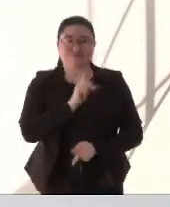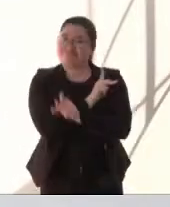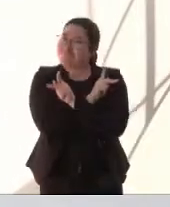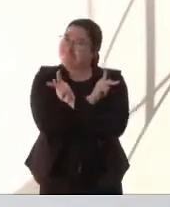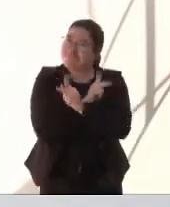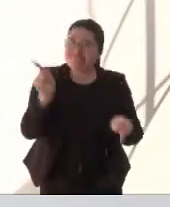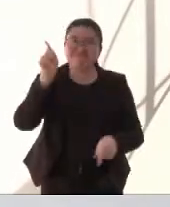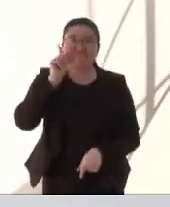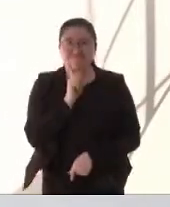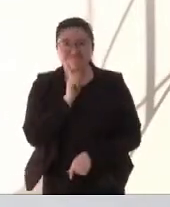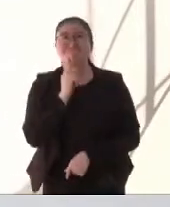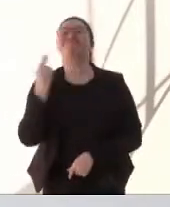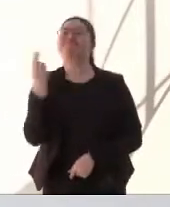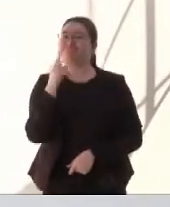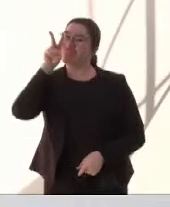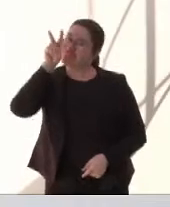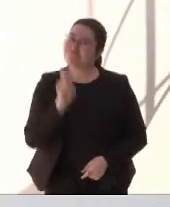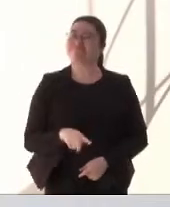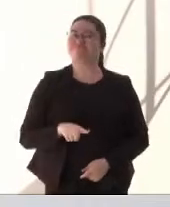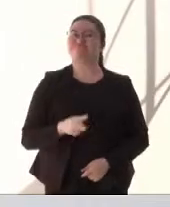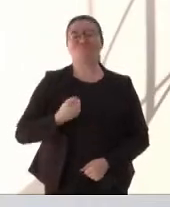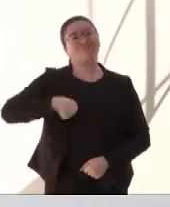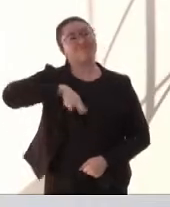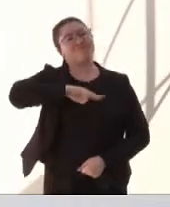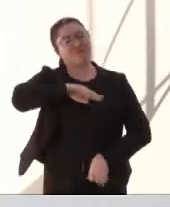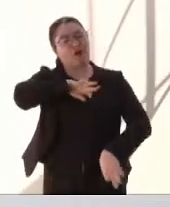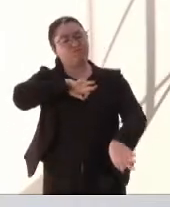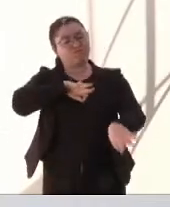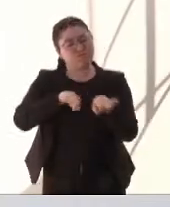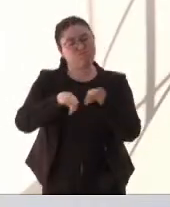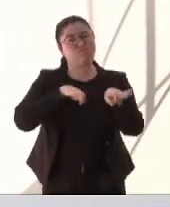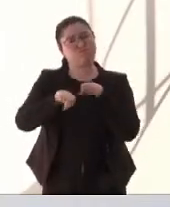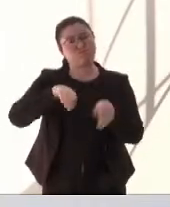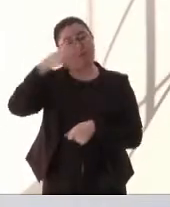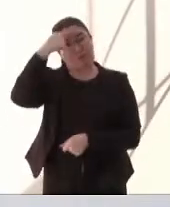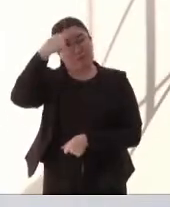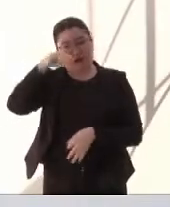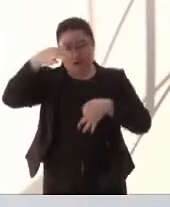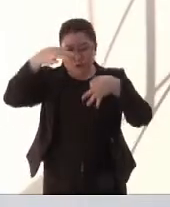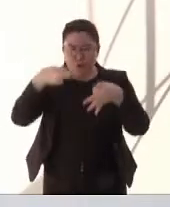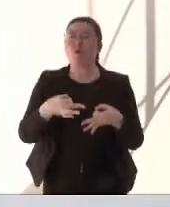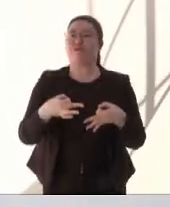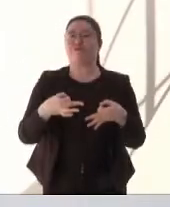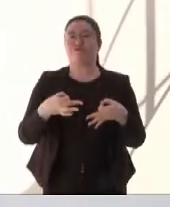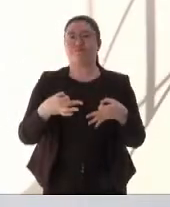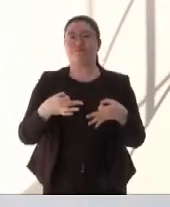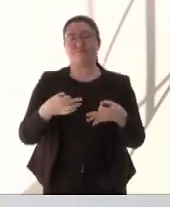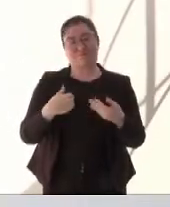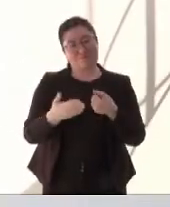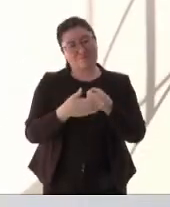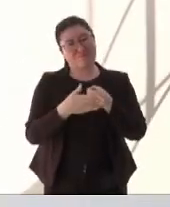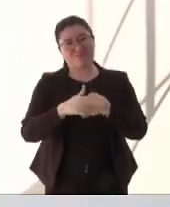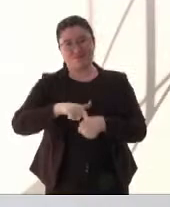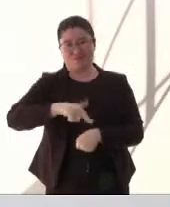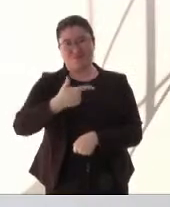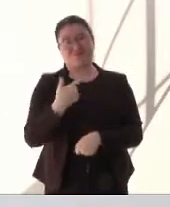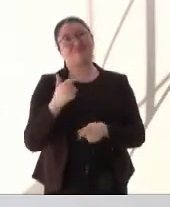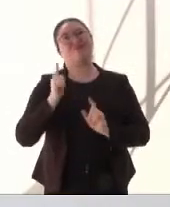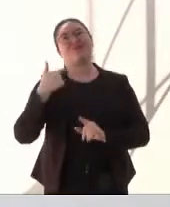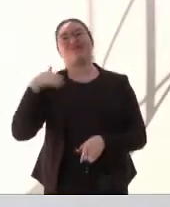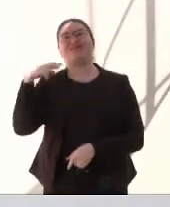merecemos. Así que vamos a seguir trabajando para que eso suceda. Vamos por los otros 12, espero que más